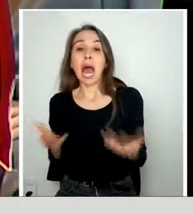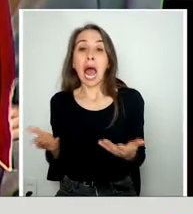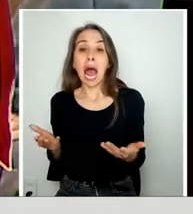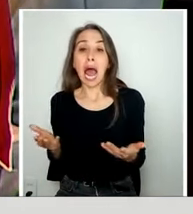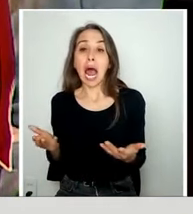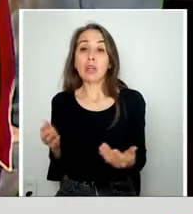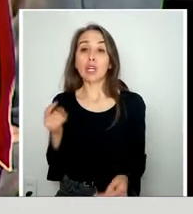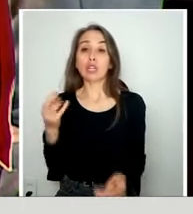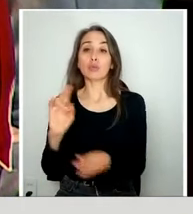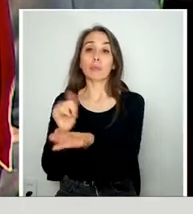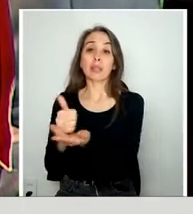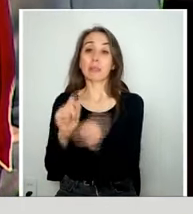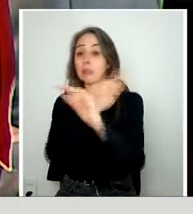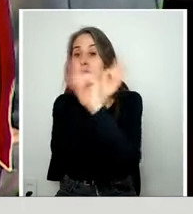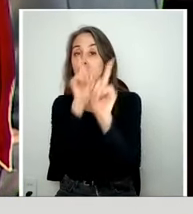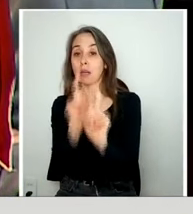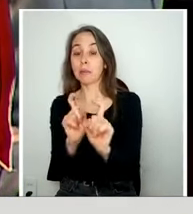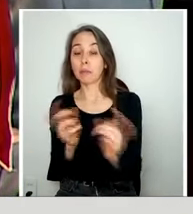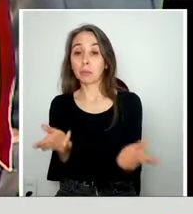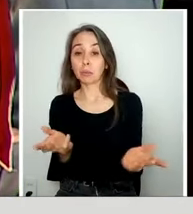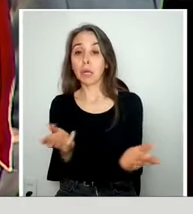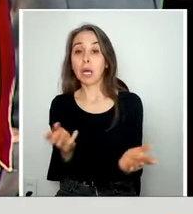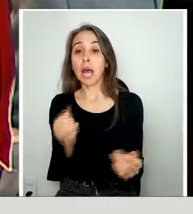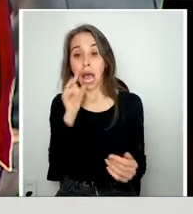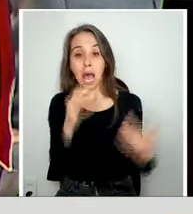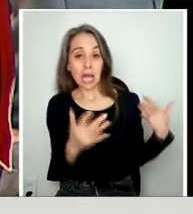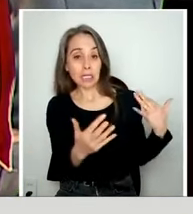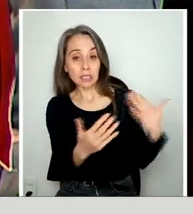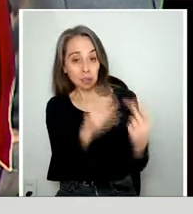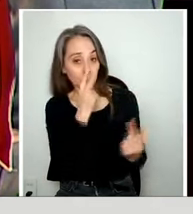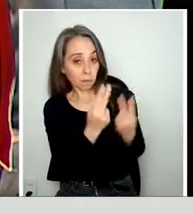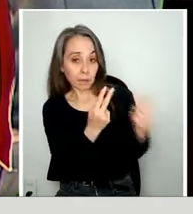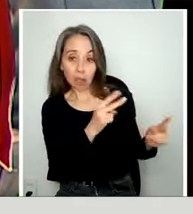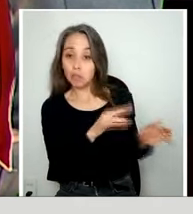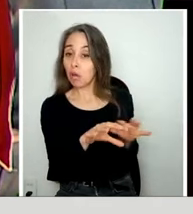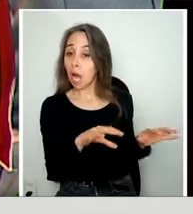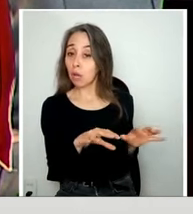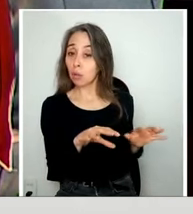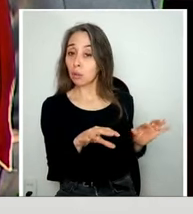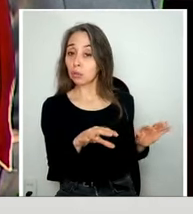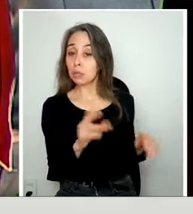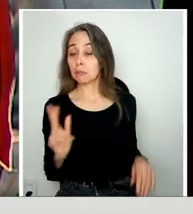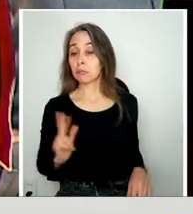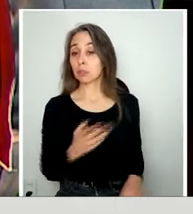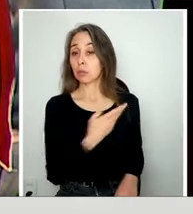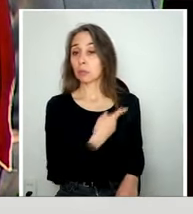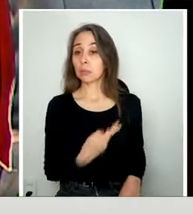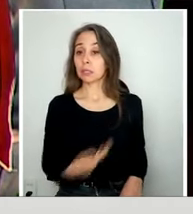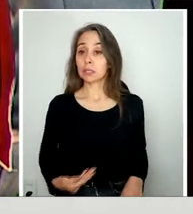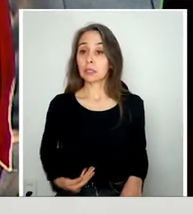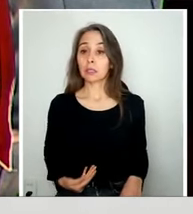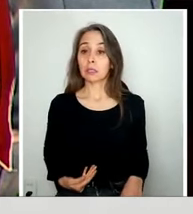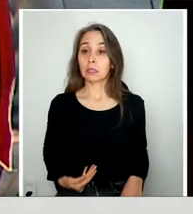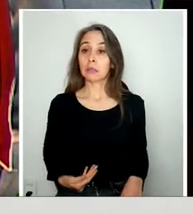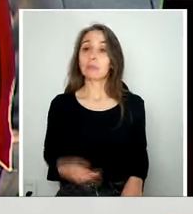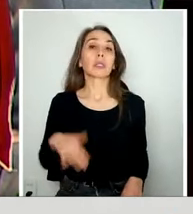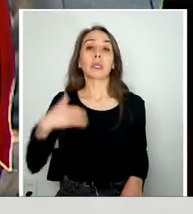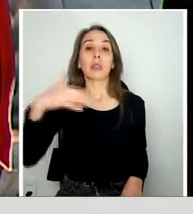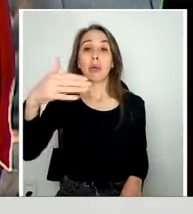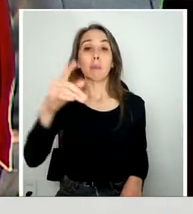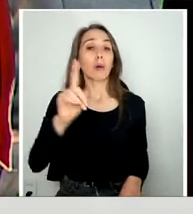superintendencia porque así como van las cosas señor presidente no vamos a tener isapre